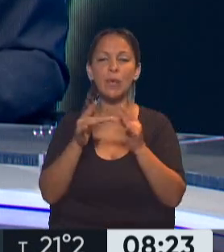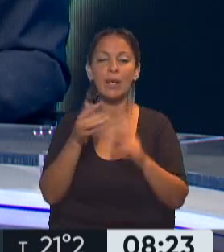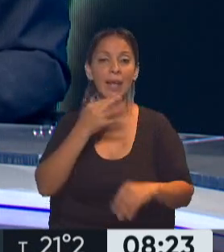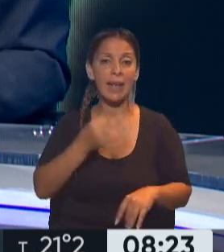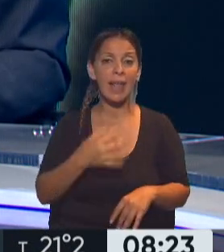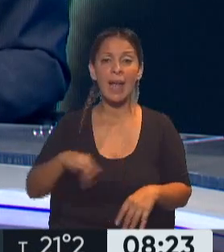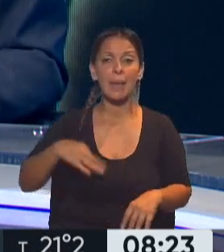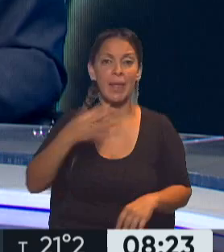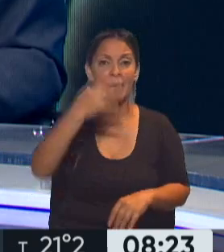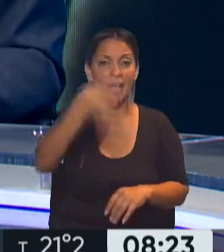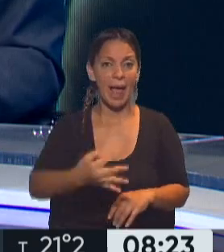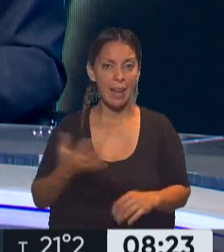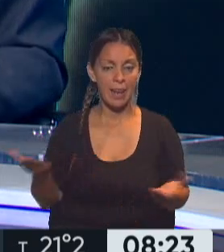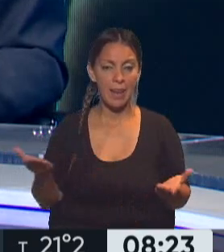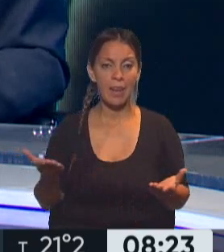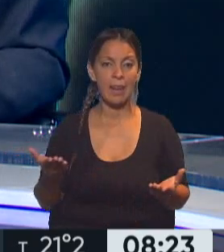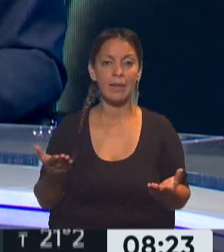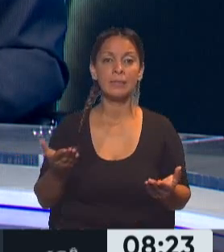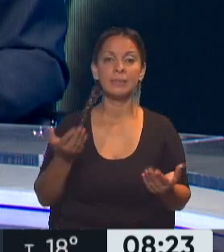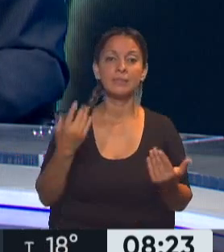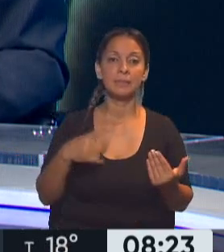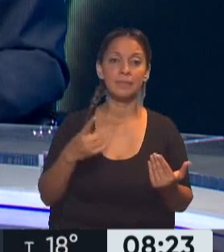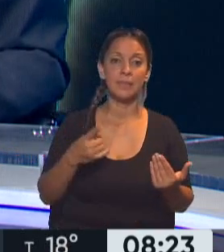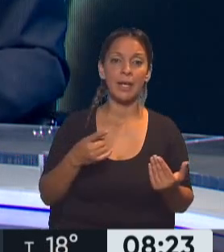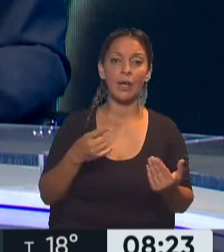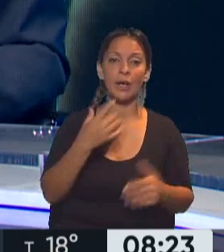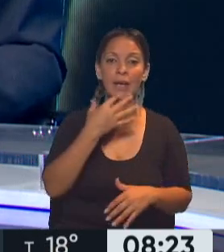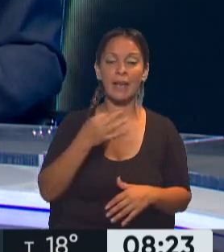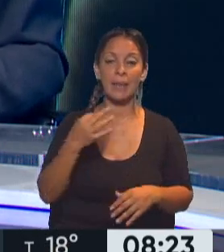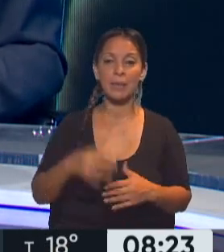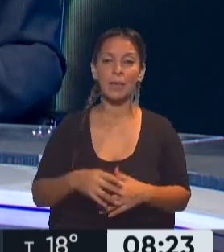vida real, pese a que la herramienta muchas veces aparece como virtual. Alejo, y este tema.